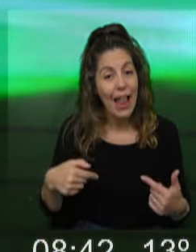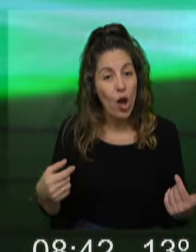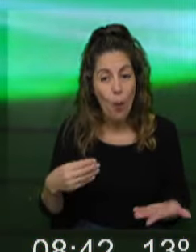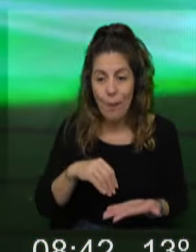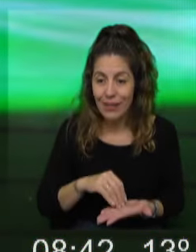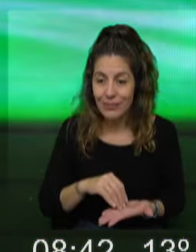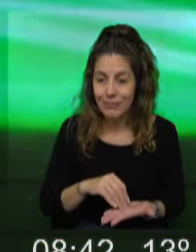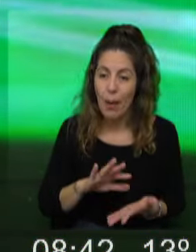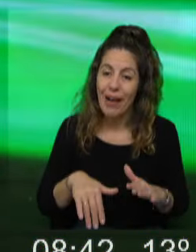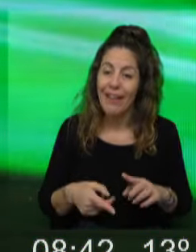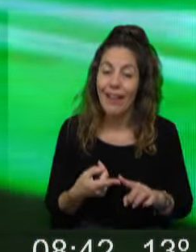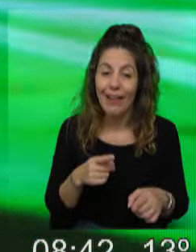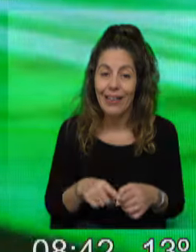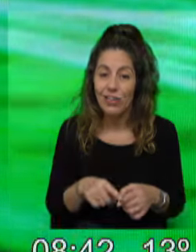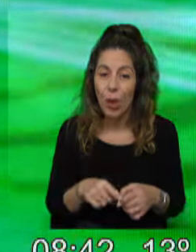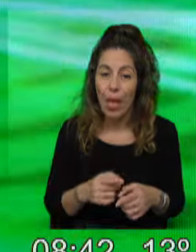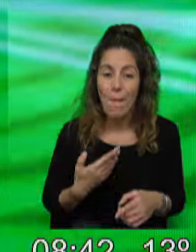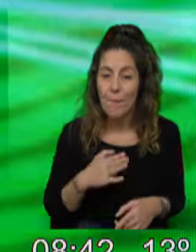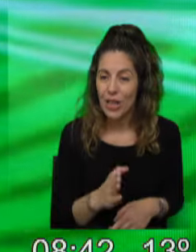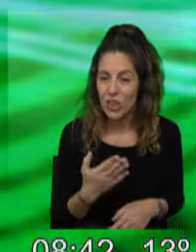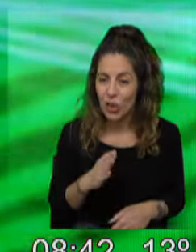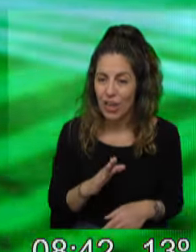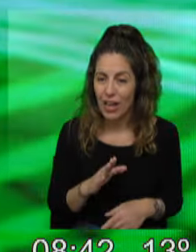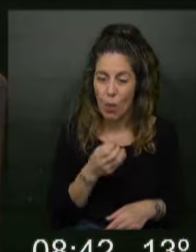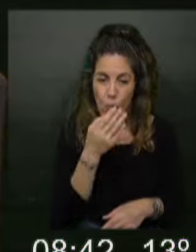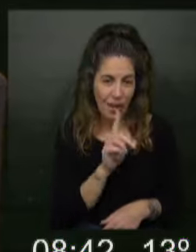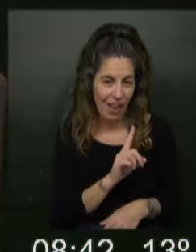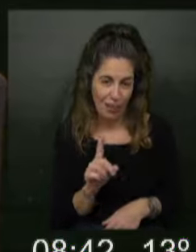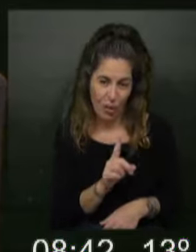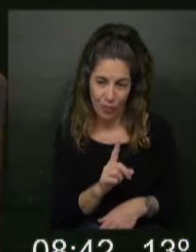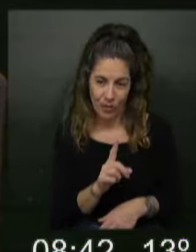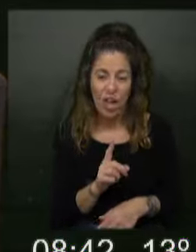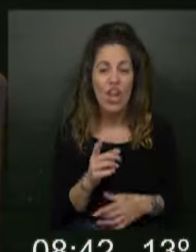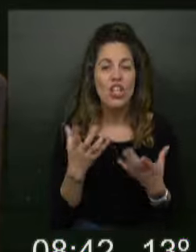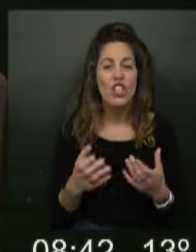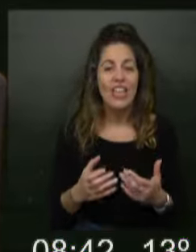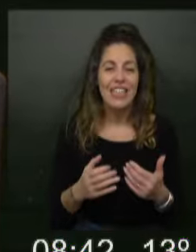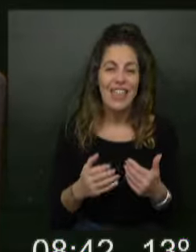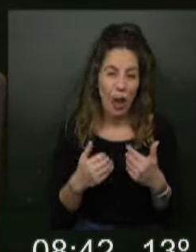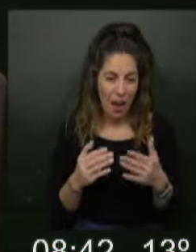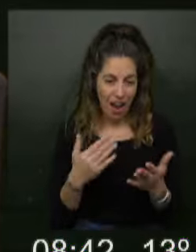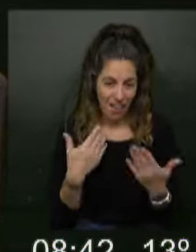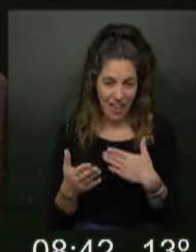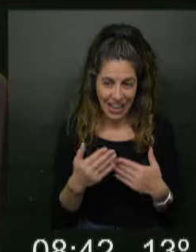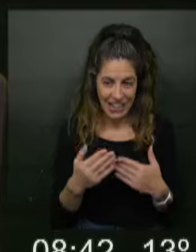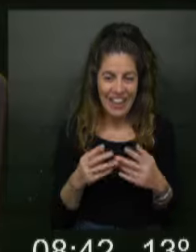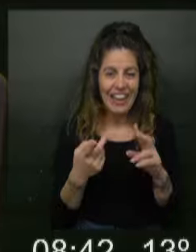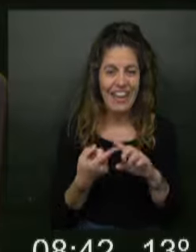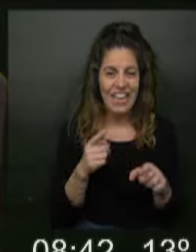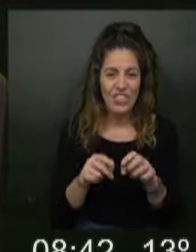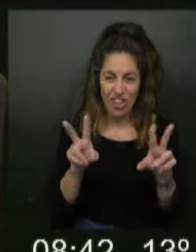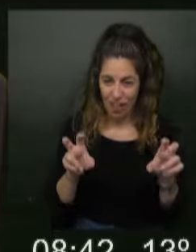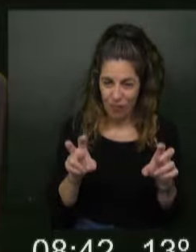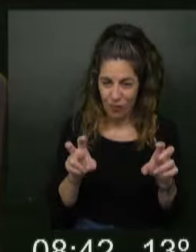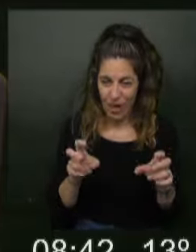quizás la relación personal no es del todo este Bueno claro yo quería entrar más adelante con respecto a lo de las fórmulas No pero en este caso